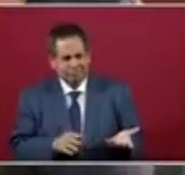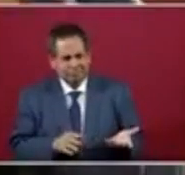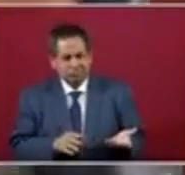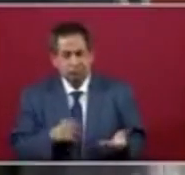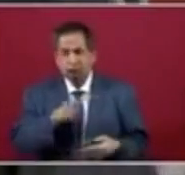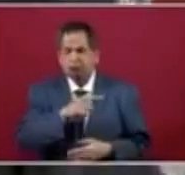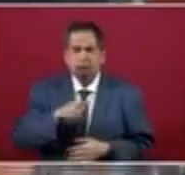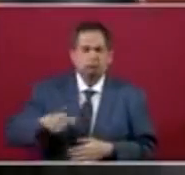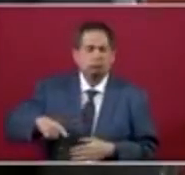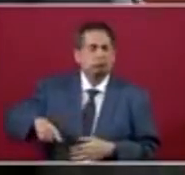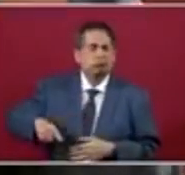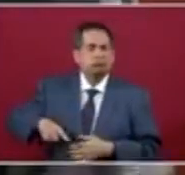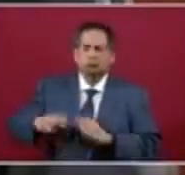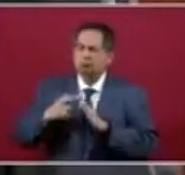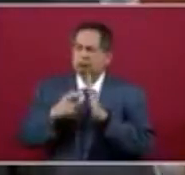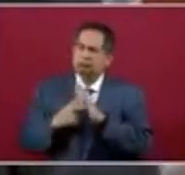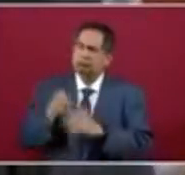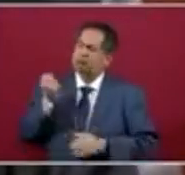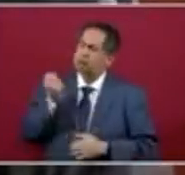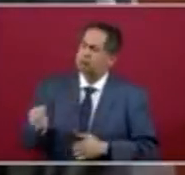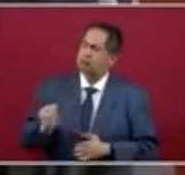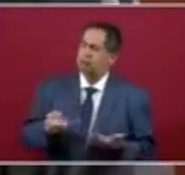sometidos por un régimen autoritario